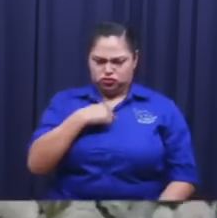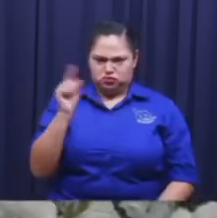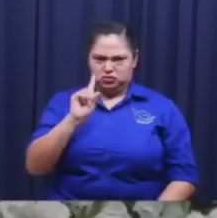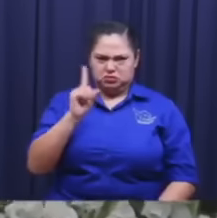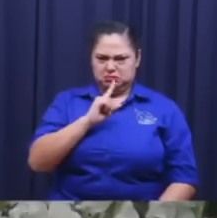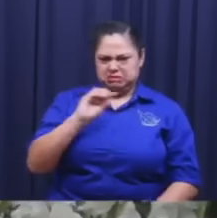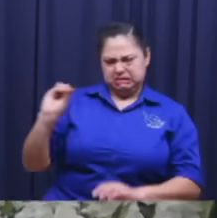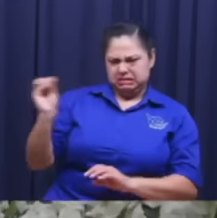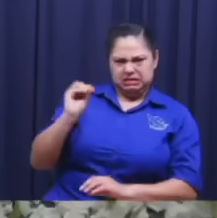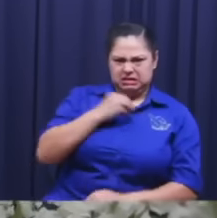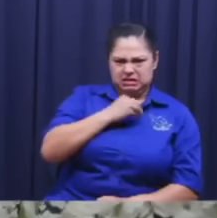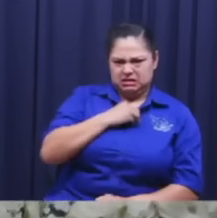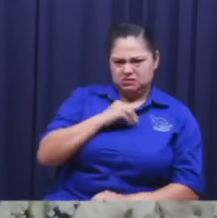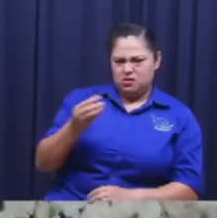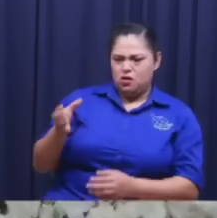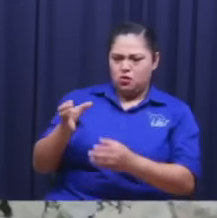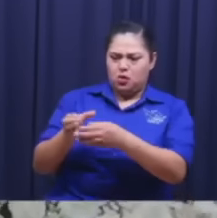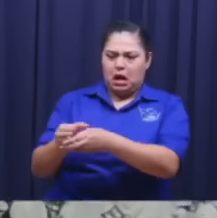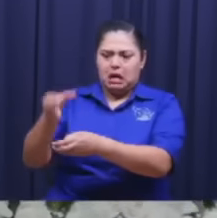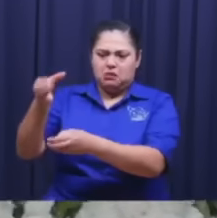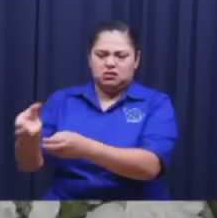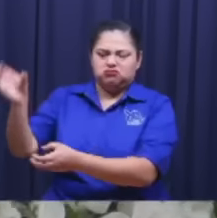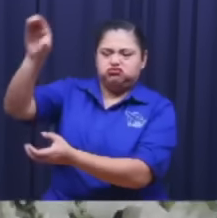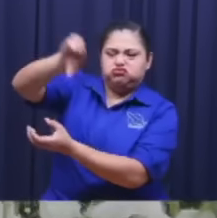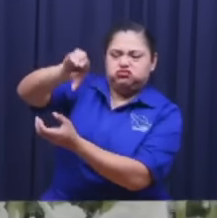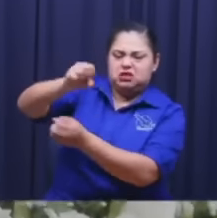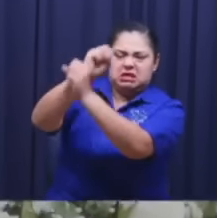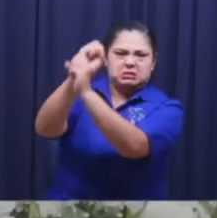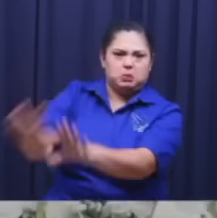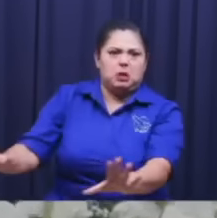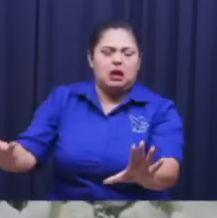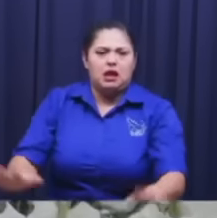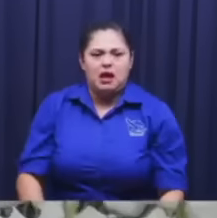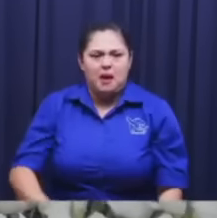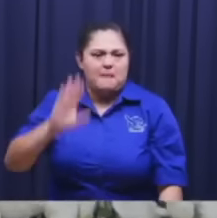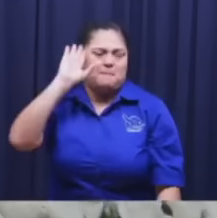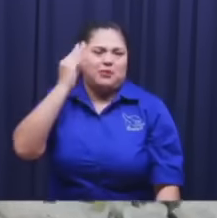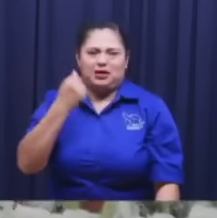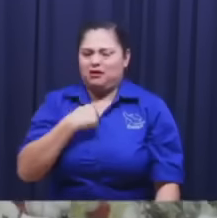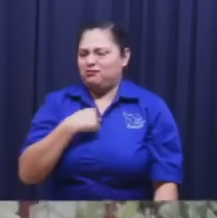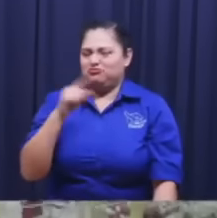ahí. No, démela, jefe. Nada, que démela, váyase.